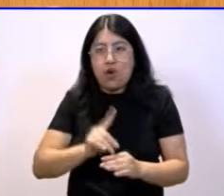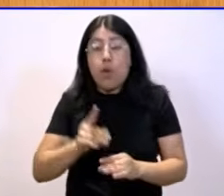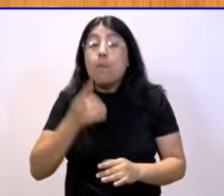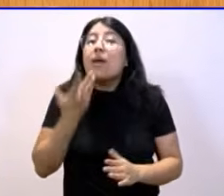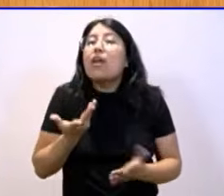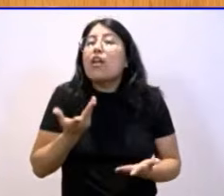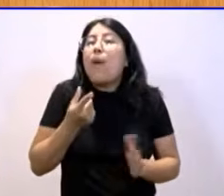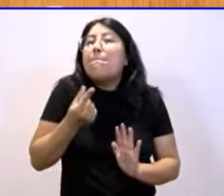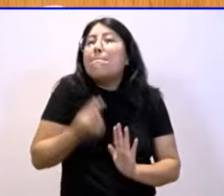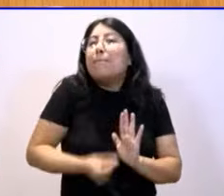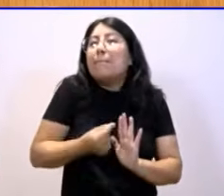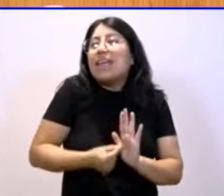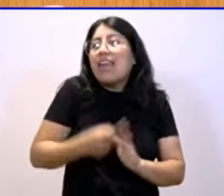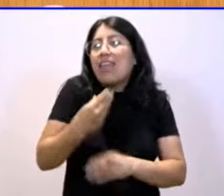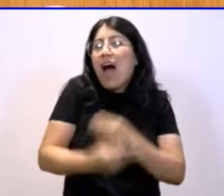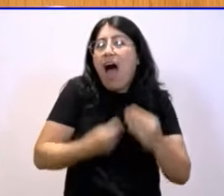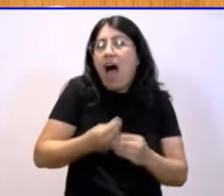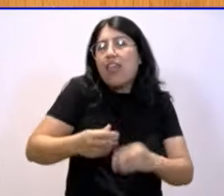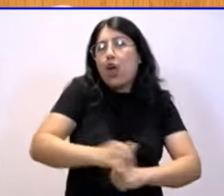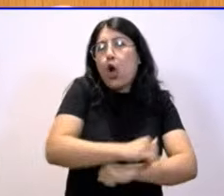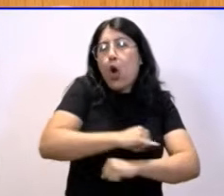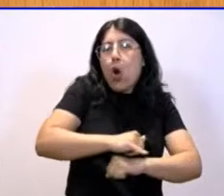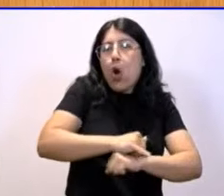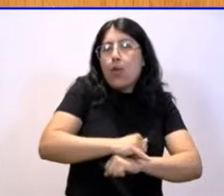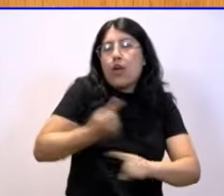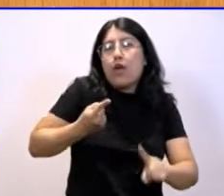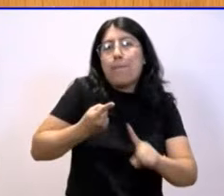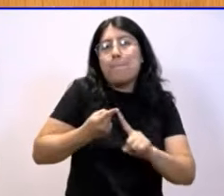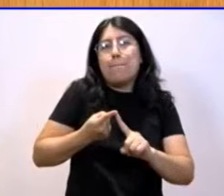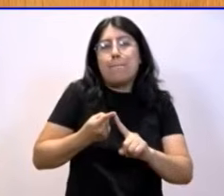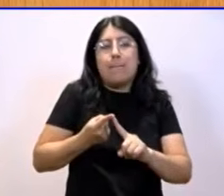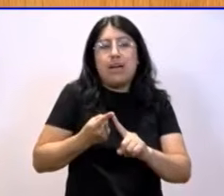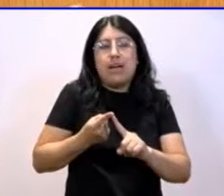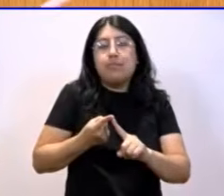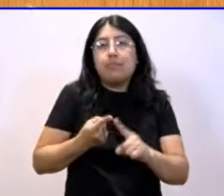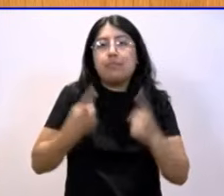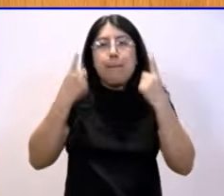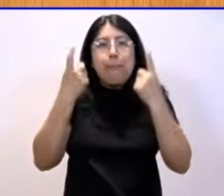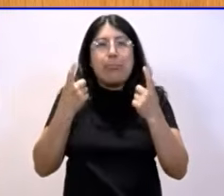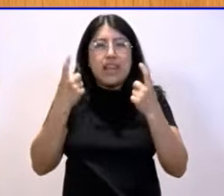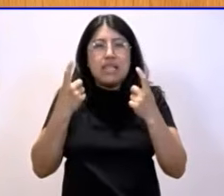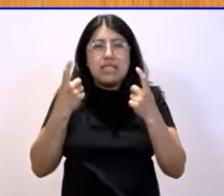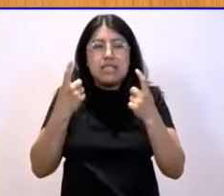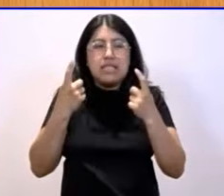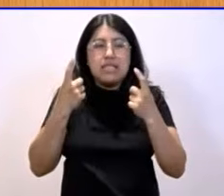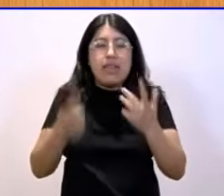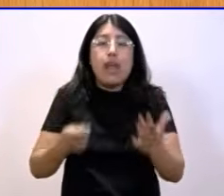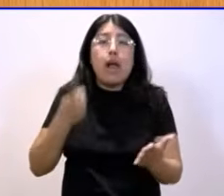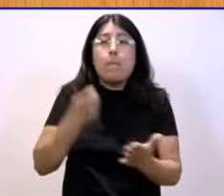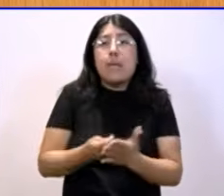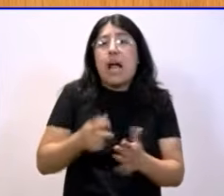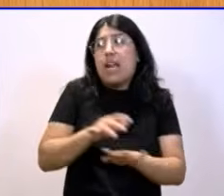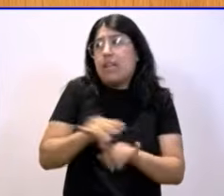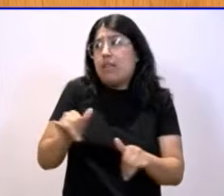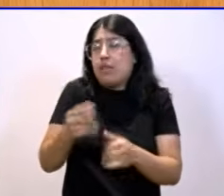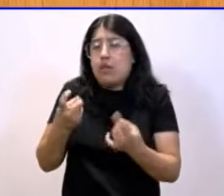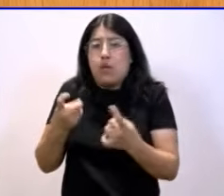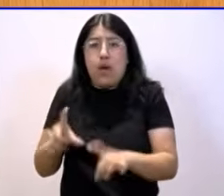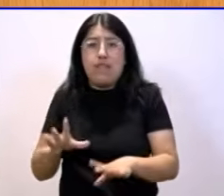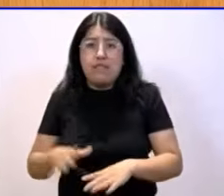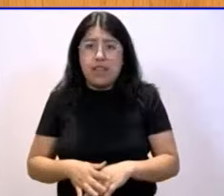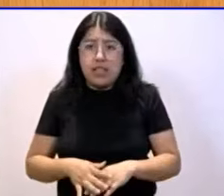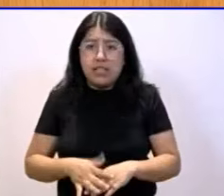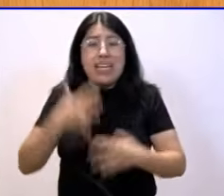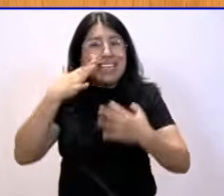Gobierno de La Rioja, para intentar no tener que seguir abonando esas indemnizaciones y, por otro lado, garantizar